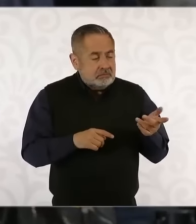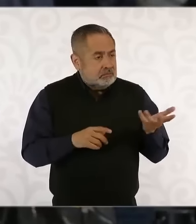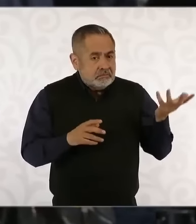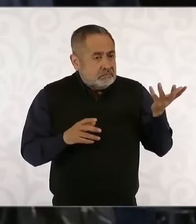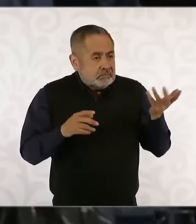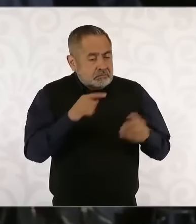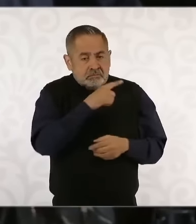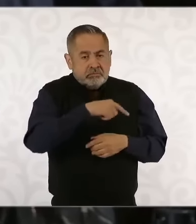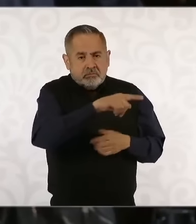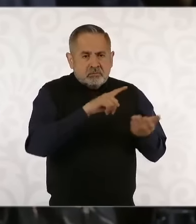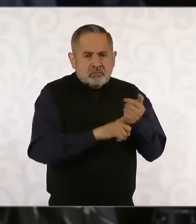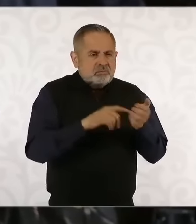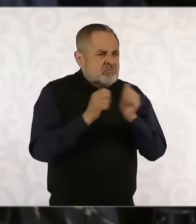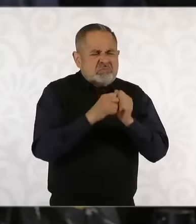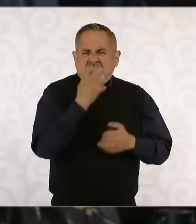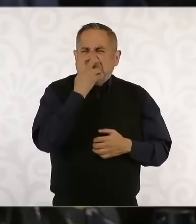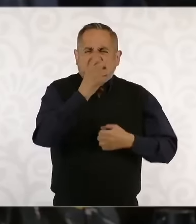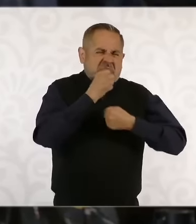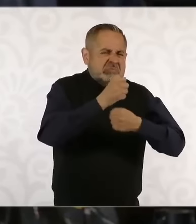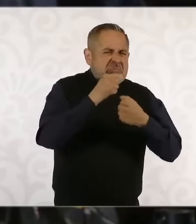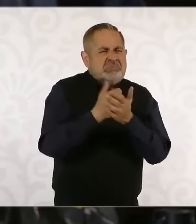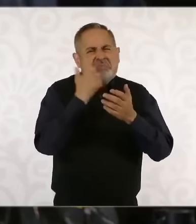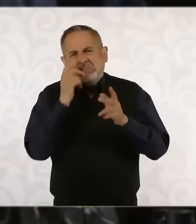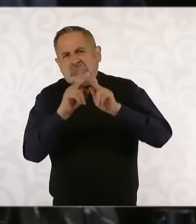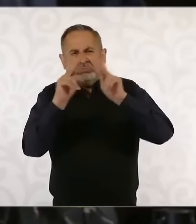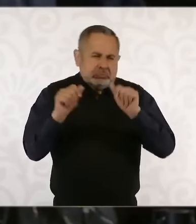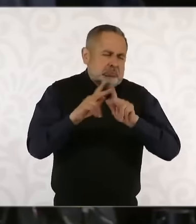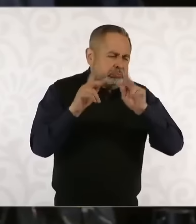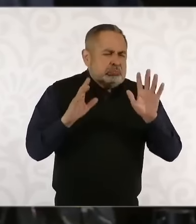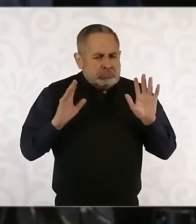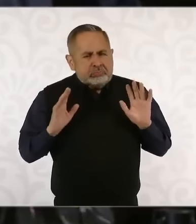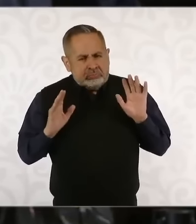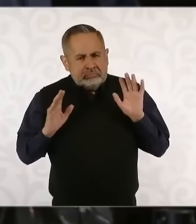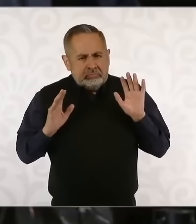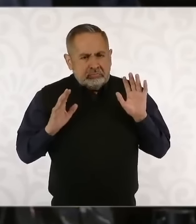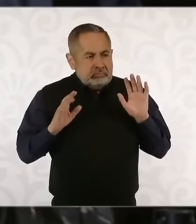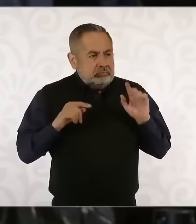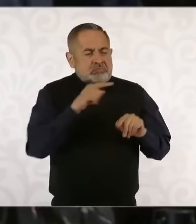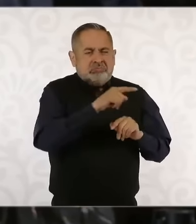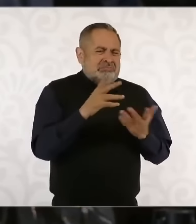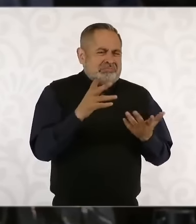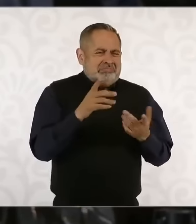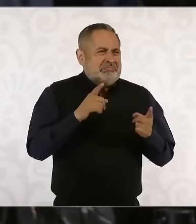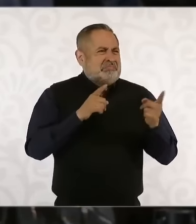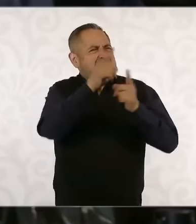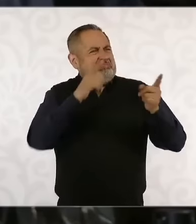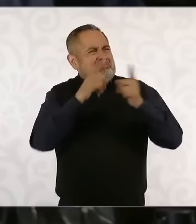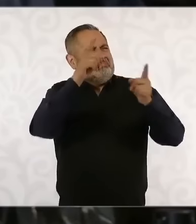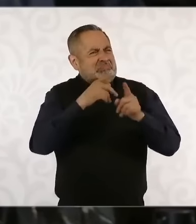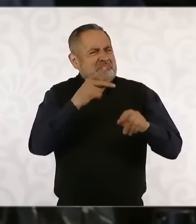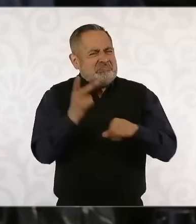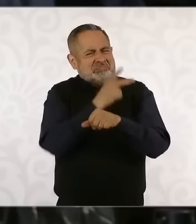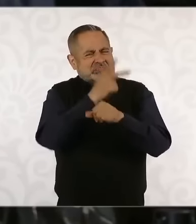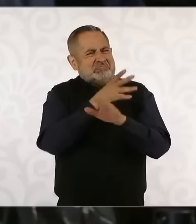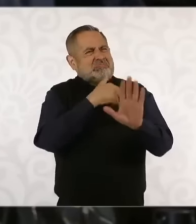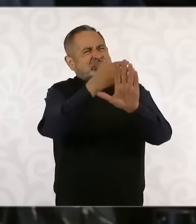que iban con sus consignas pidiendo paz o sin dejar de ofender al propio gobierno y la